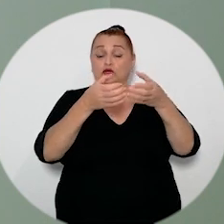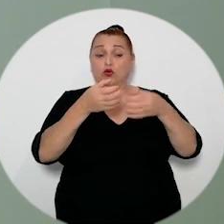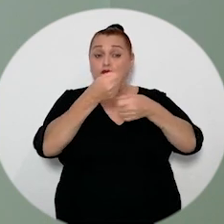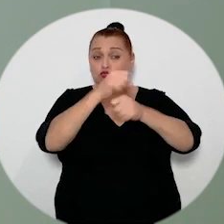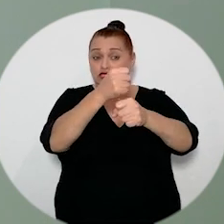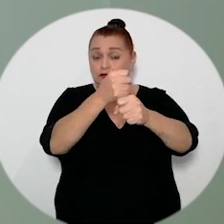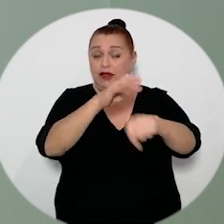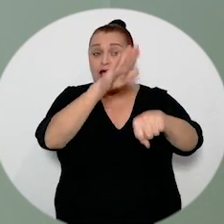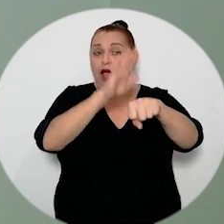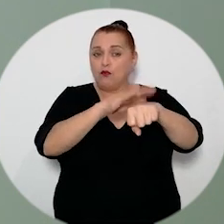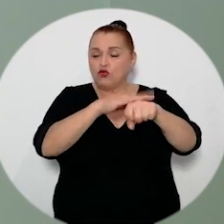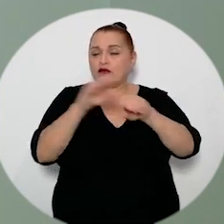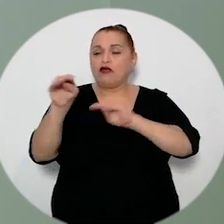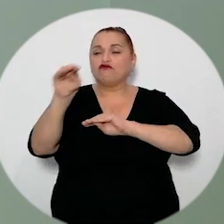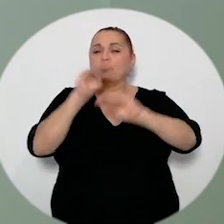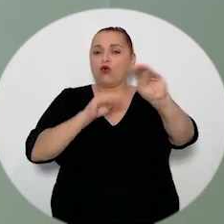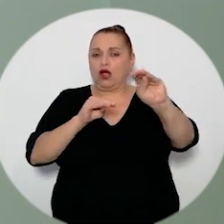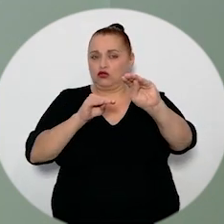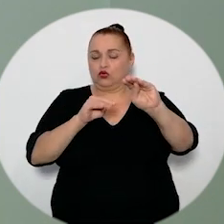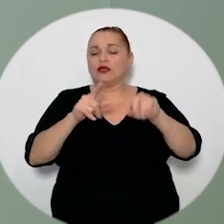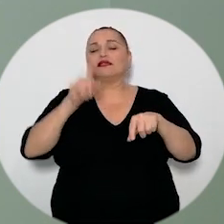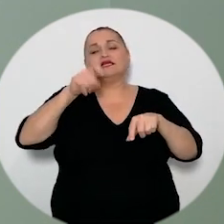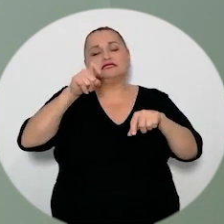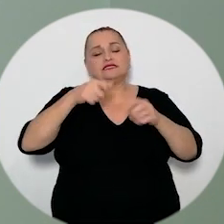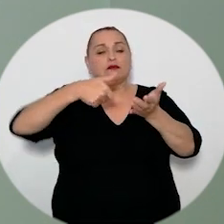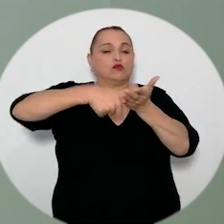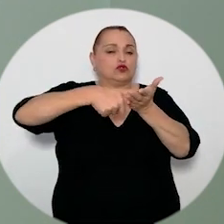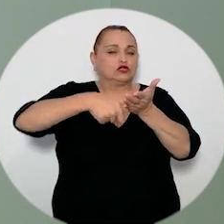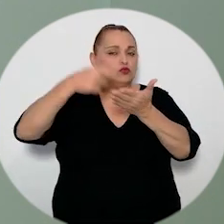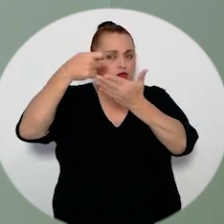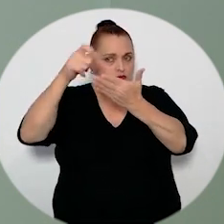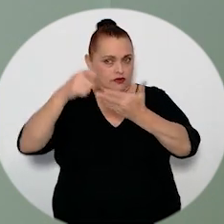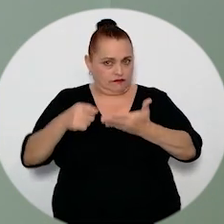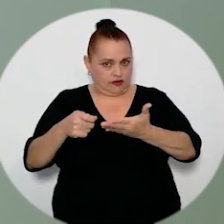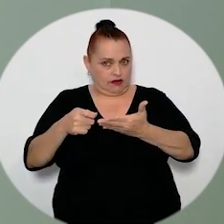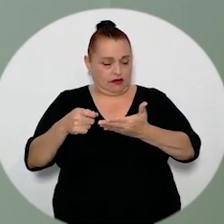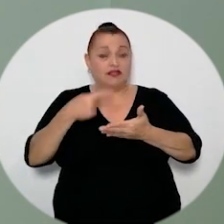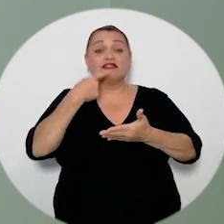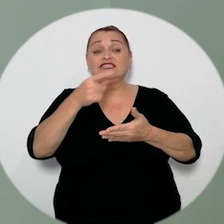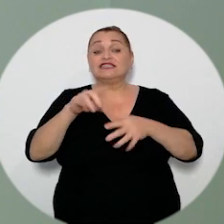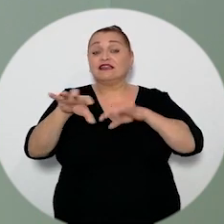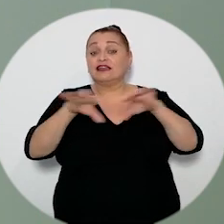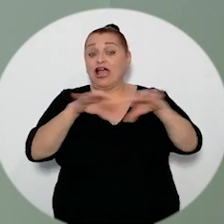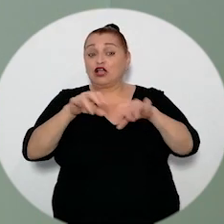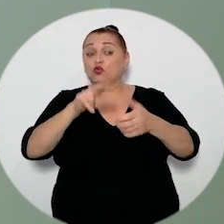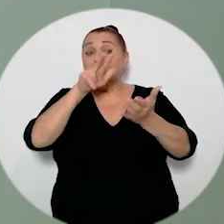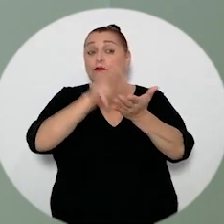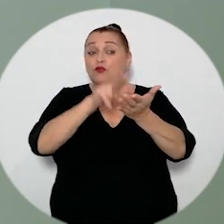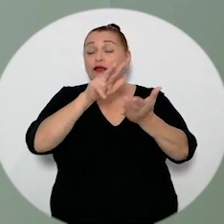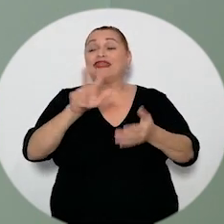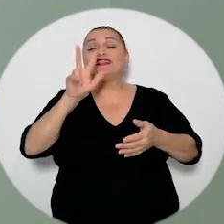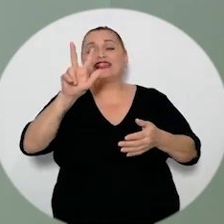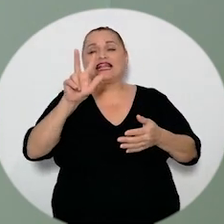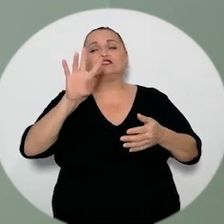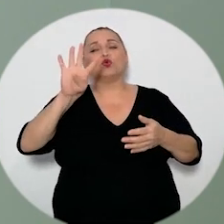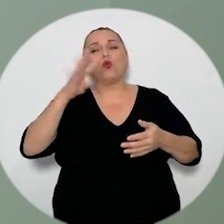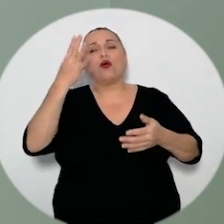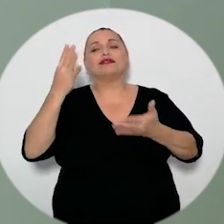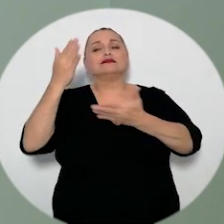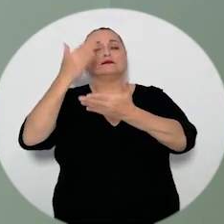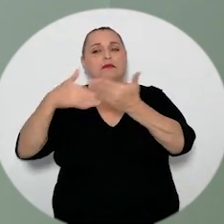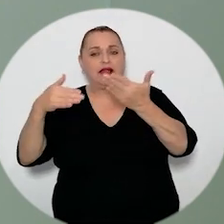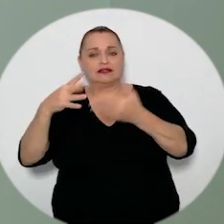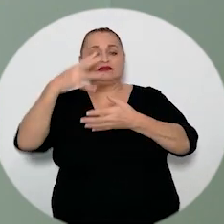Municipal que aprueba la revocatoria requiere de una votación calificada, pues exige que el acto lo aprueben al menos